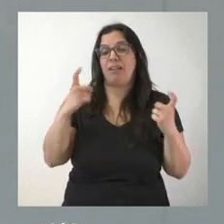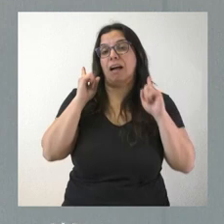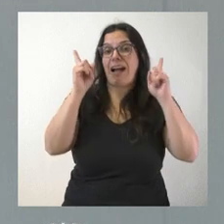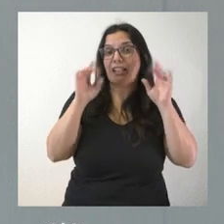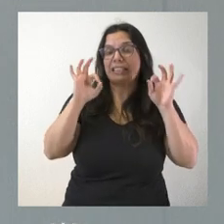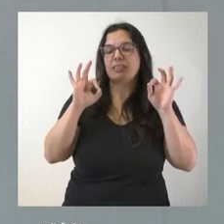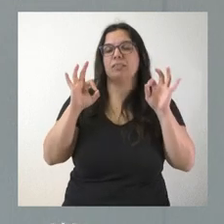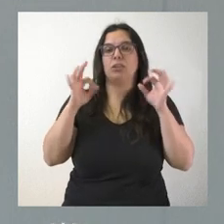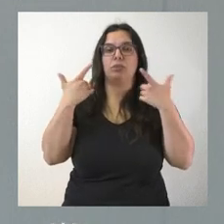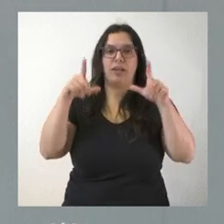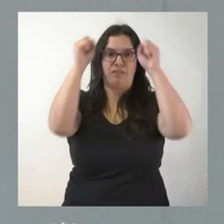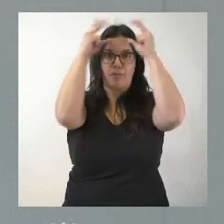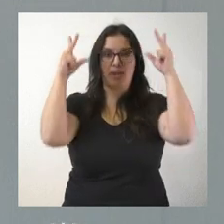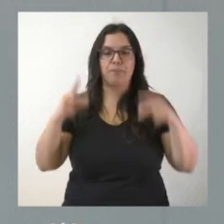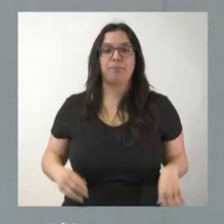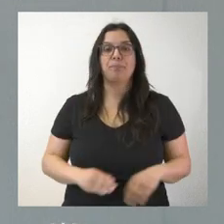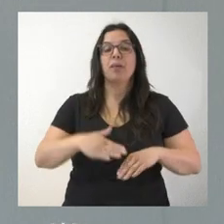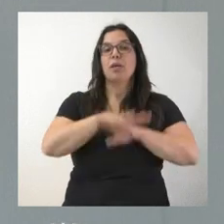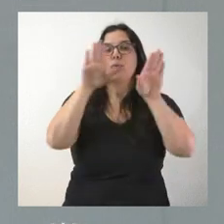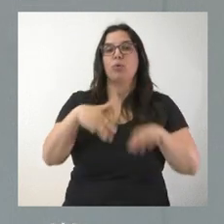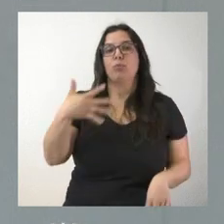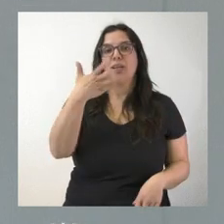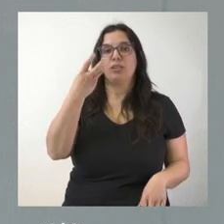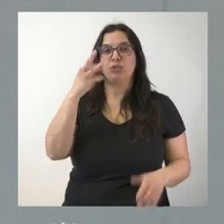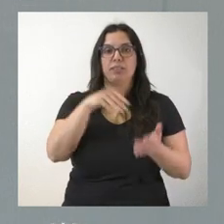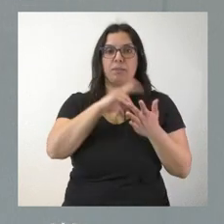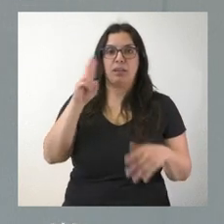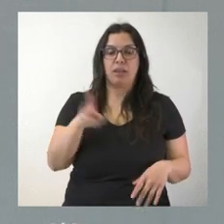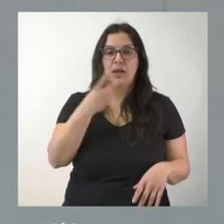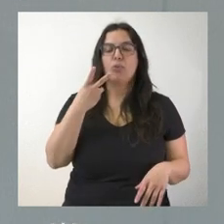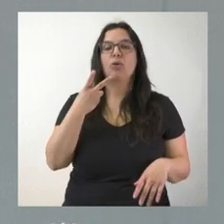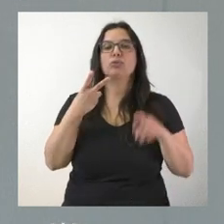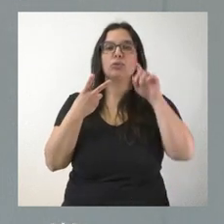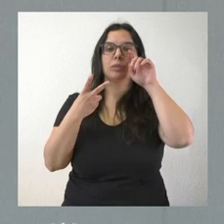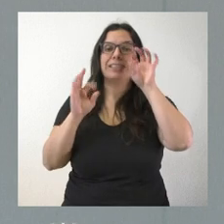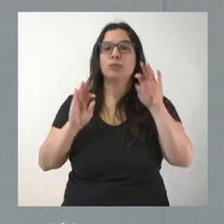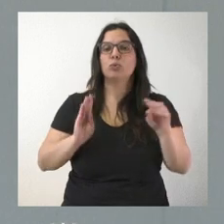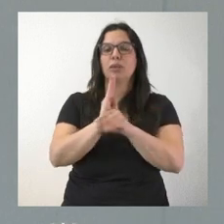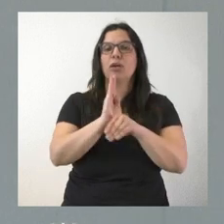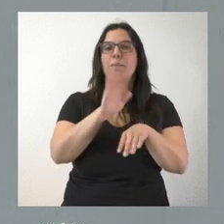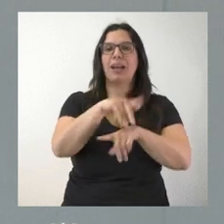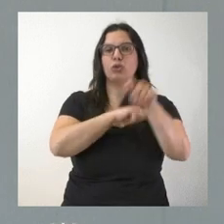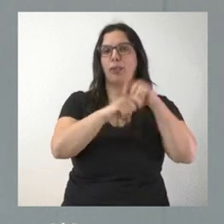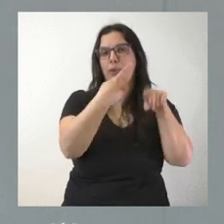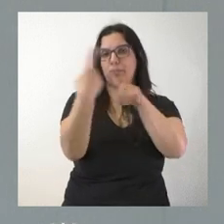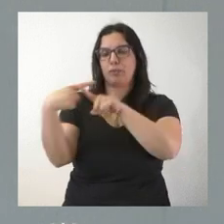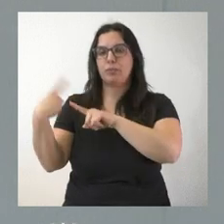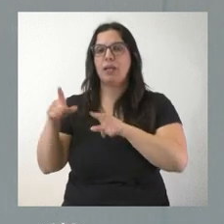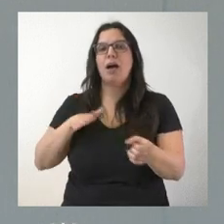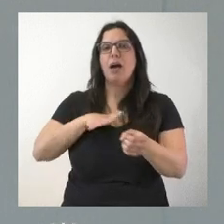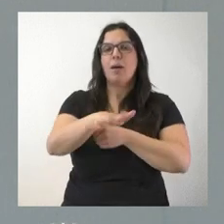de enfermería Y por último 530.000 euros dentro de un paquete de subvenciones para diversas asociaciones en el ámbito